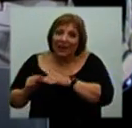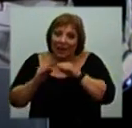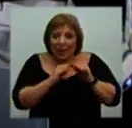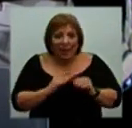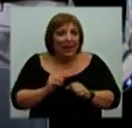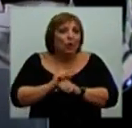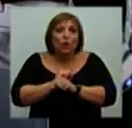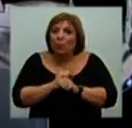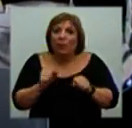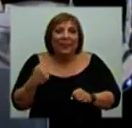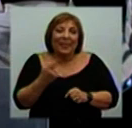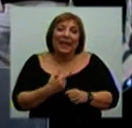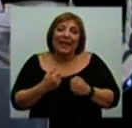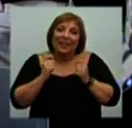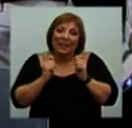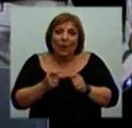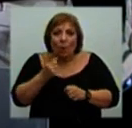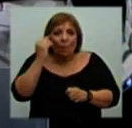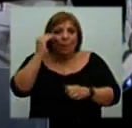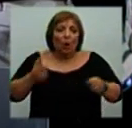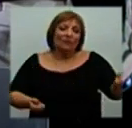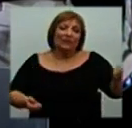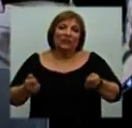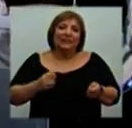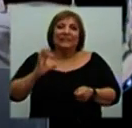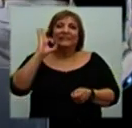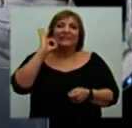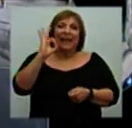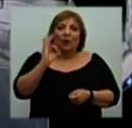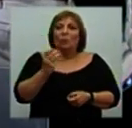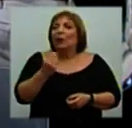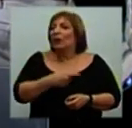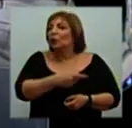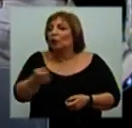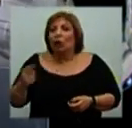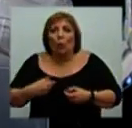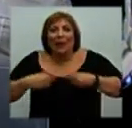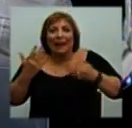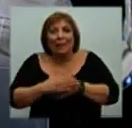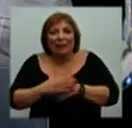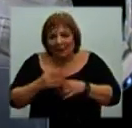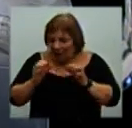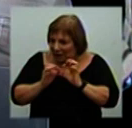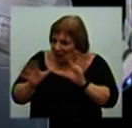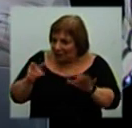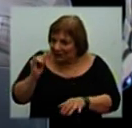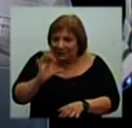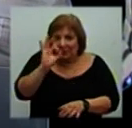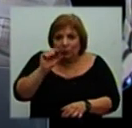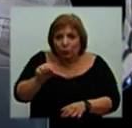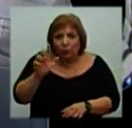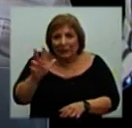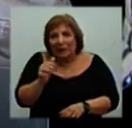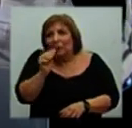comprensible Por qué un conductor profesional tiene que tener cero Y por qué cualquiera de nosotros a Mater podemos tener 03 podemos tomar un